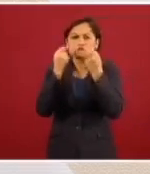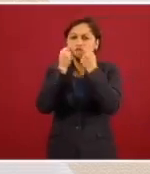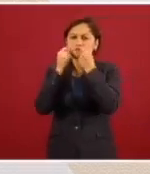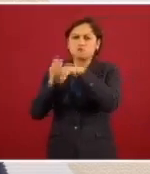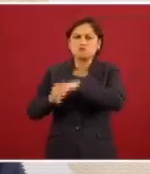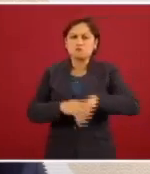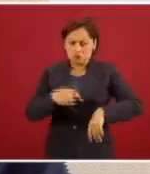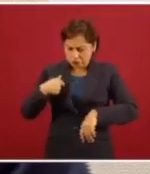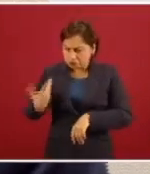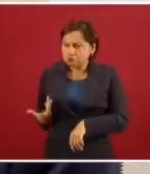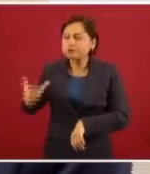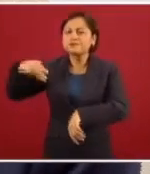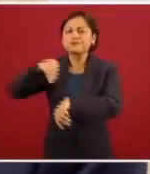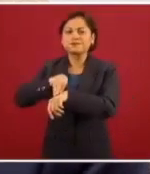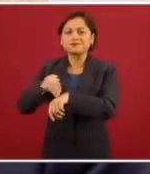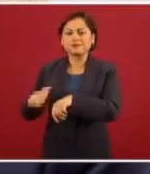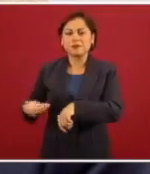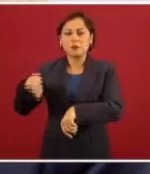triunfaremos.